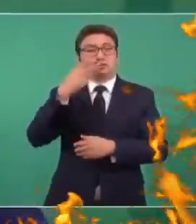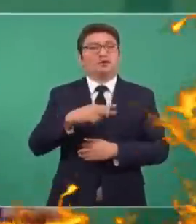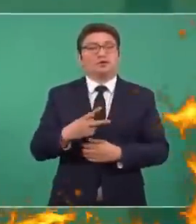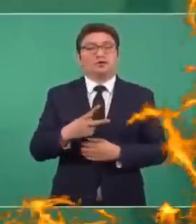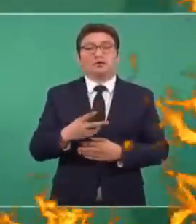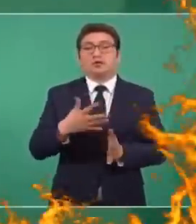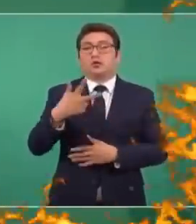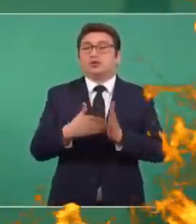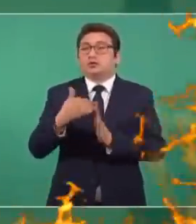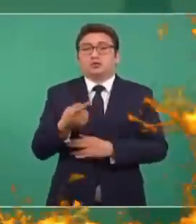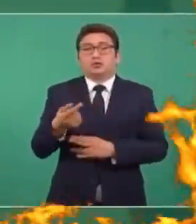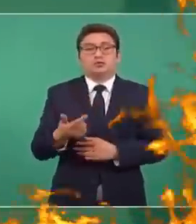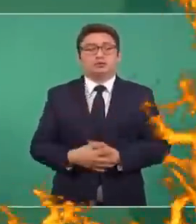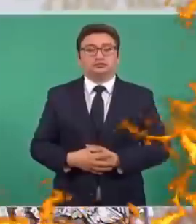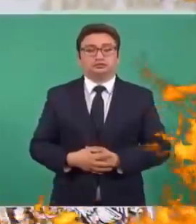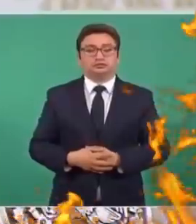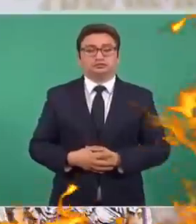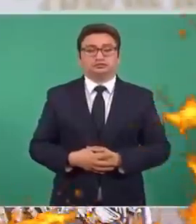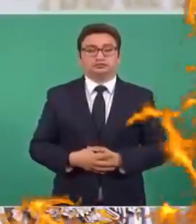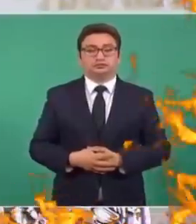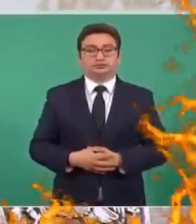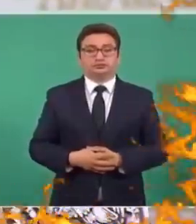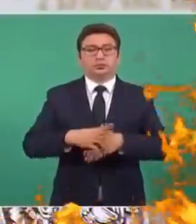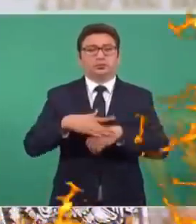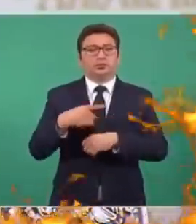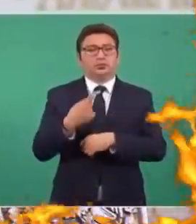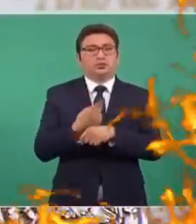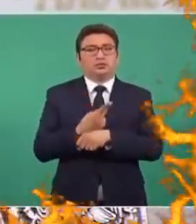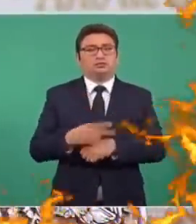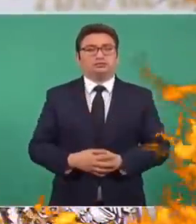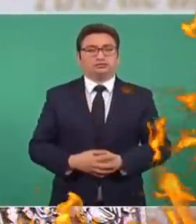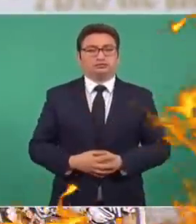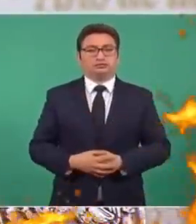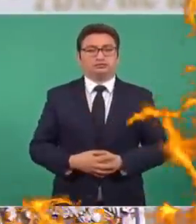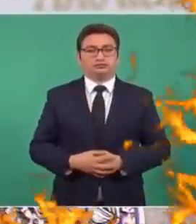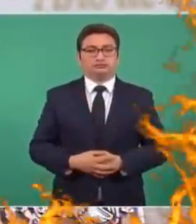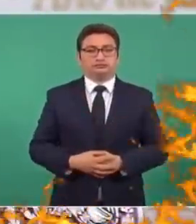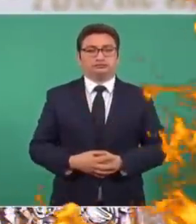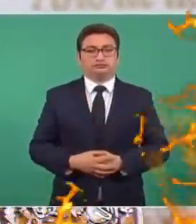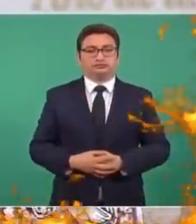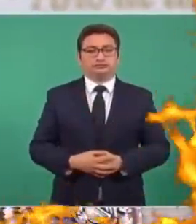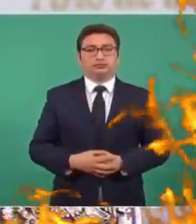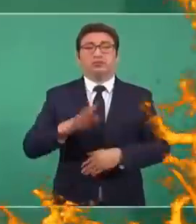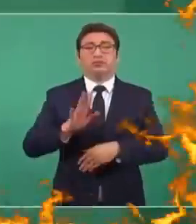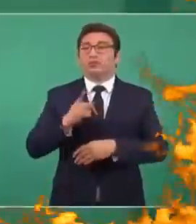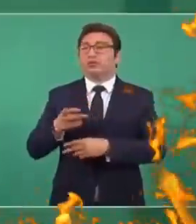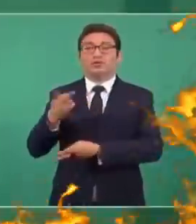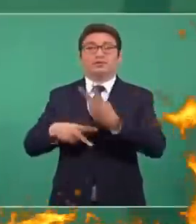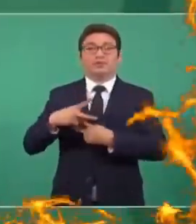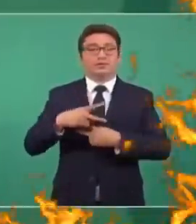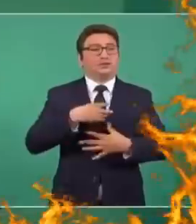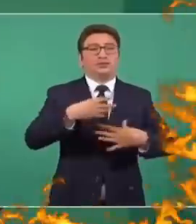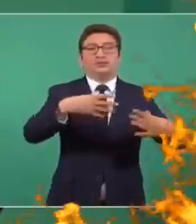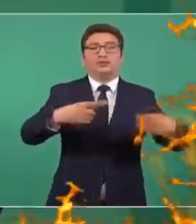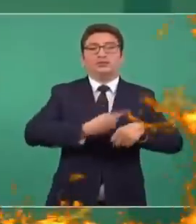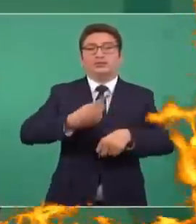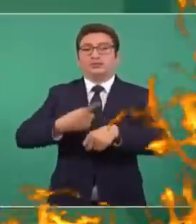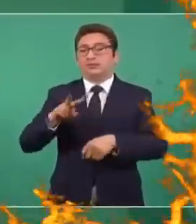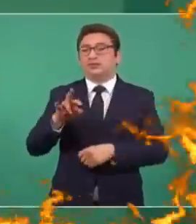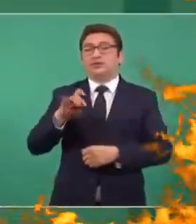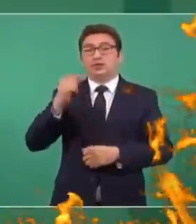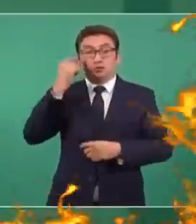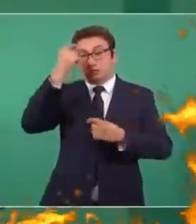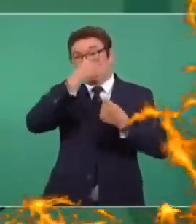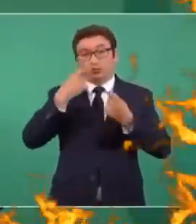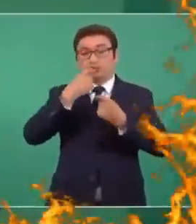México apenas tenía 8 millones. ¿Por qué? Se trajo la viruela y en